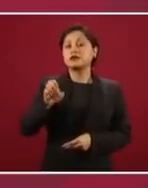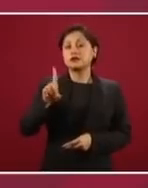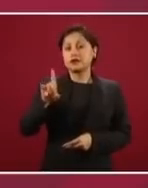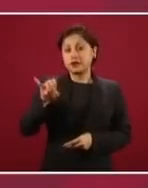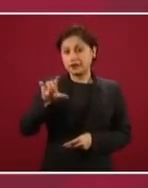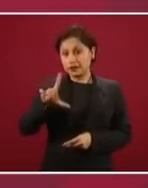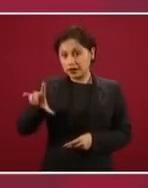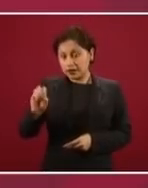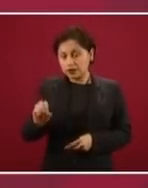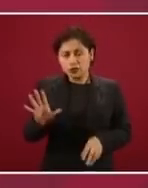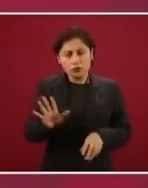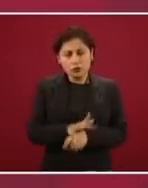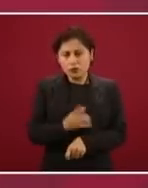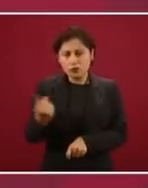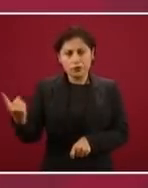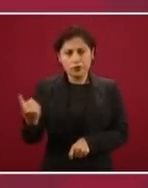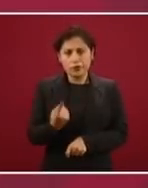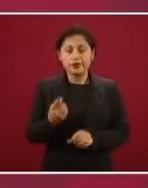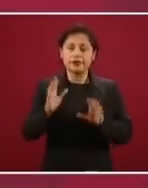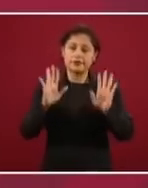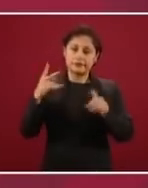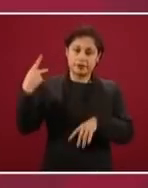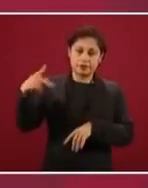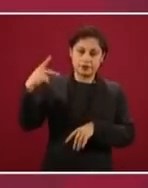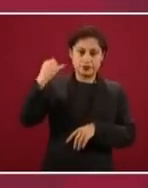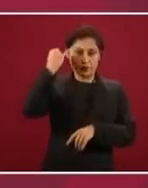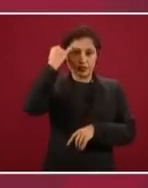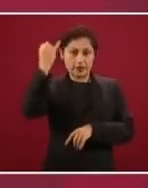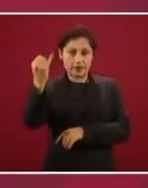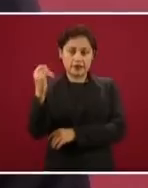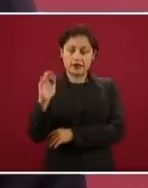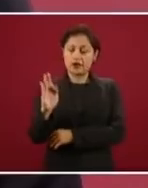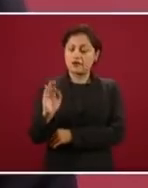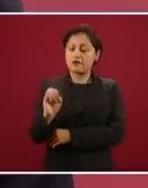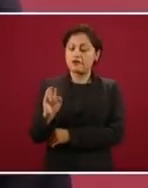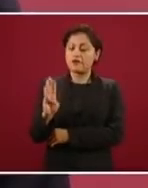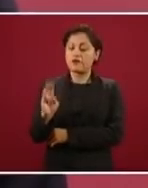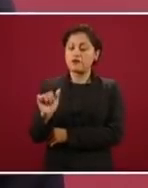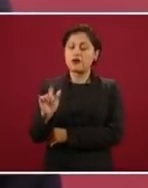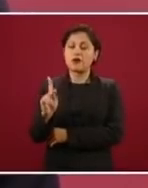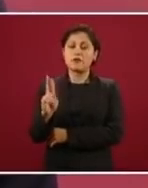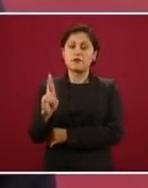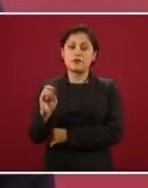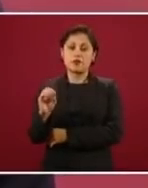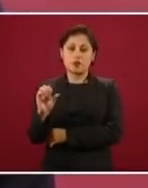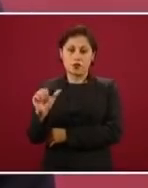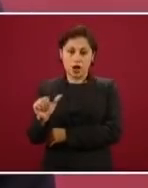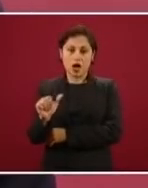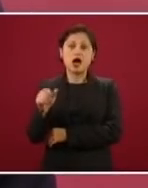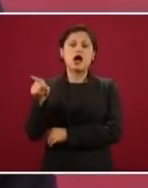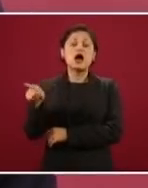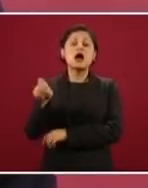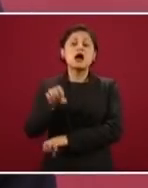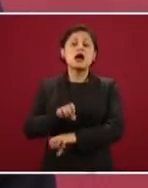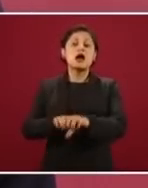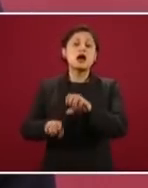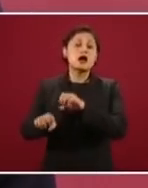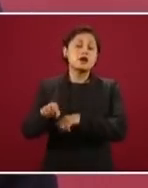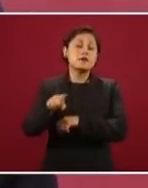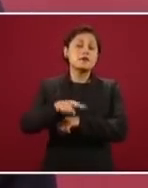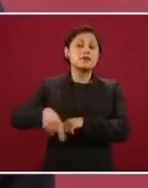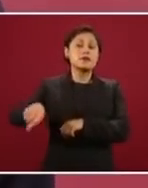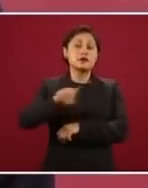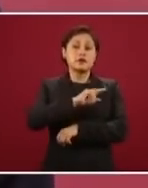porque con el fobaproa convirtió las deudas privadas de unos cuantos en